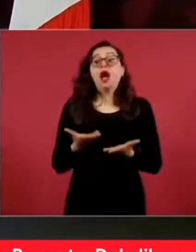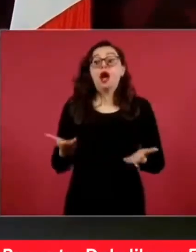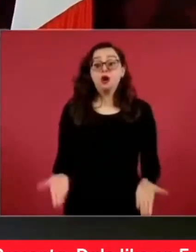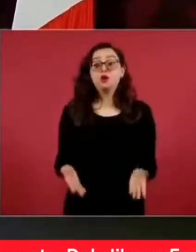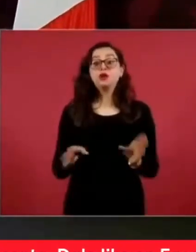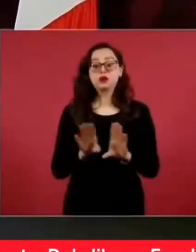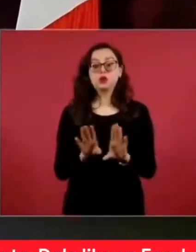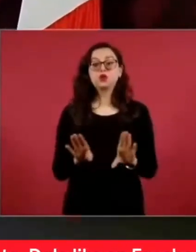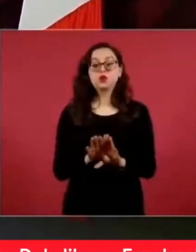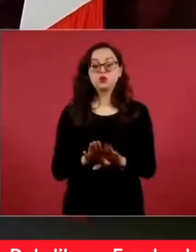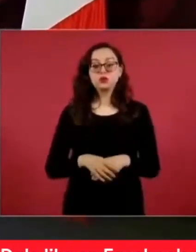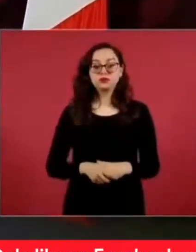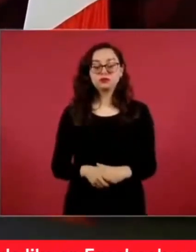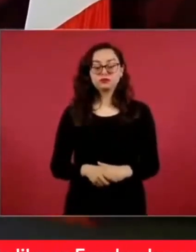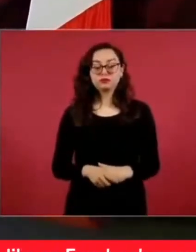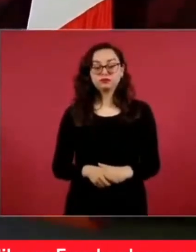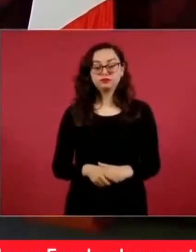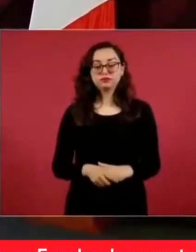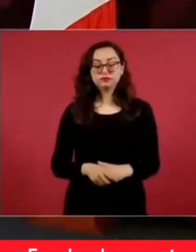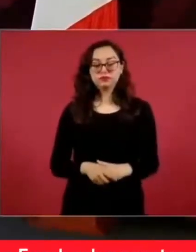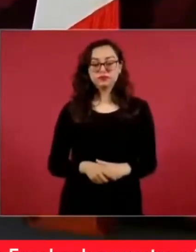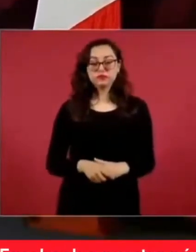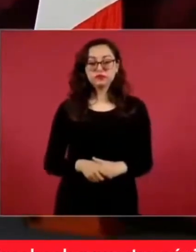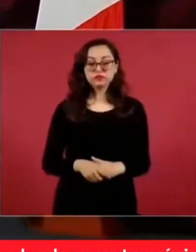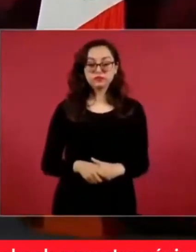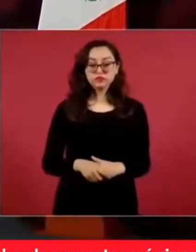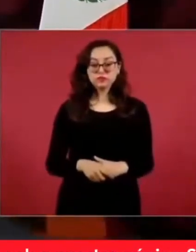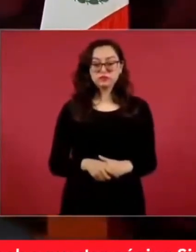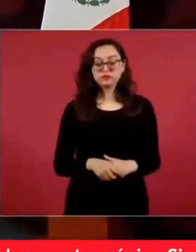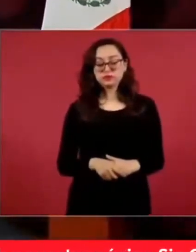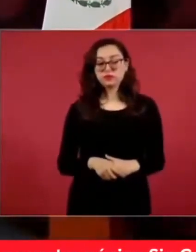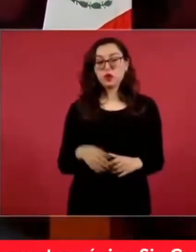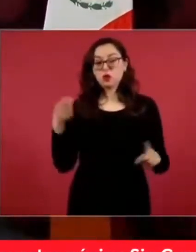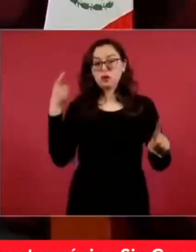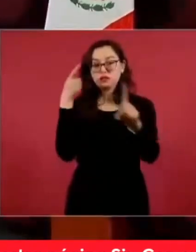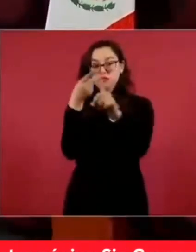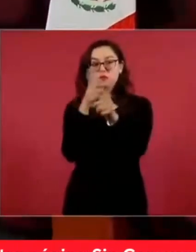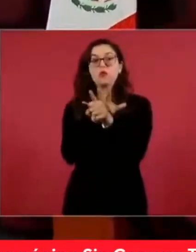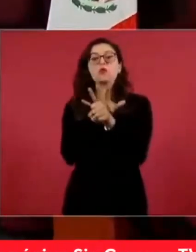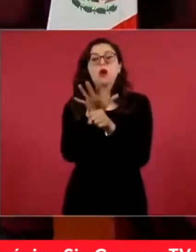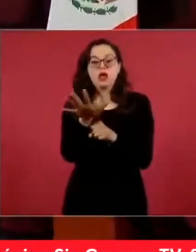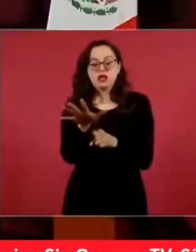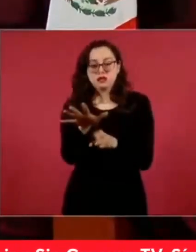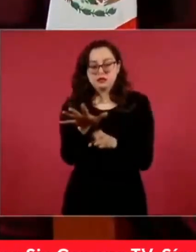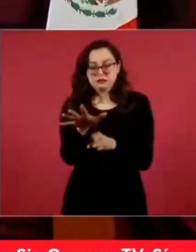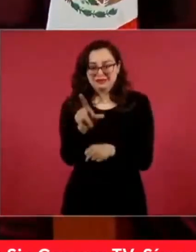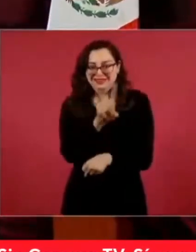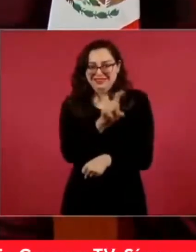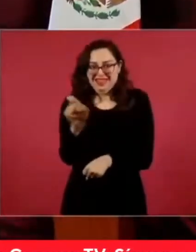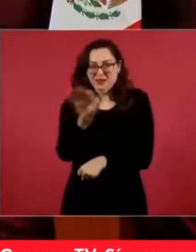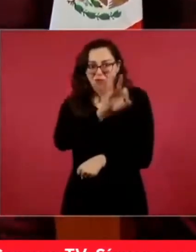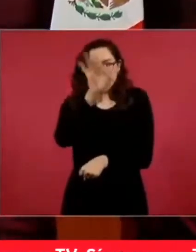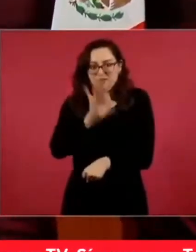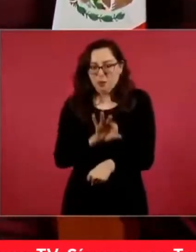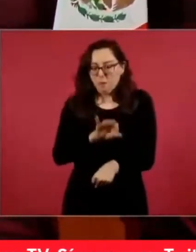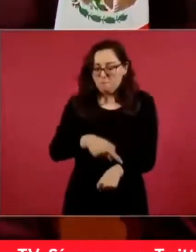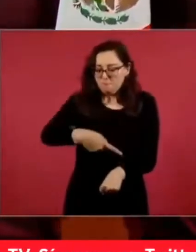y cuánto compramos y cuál es el propósito de ser